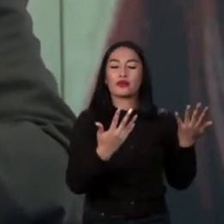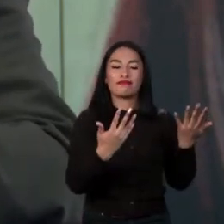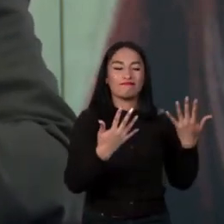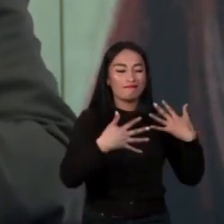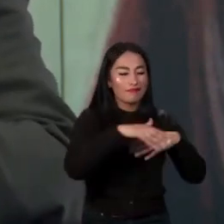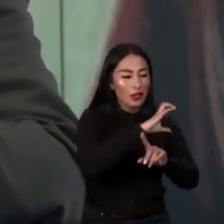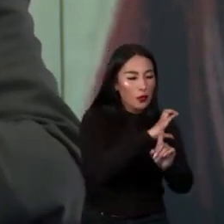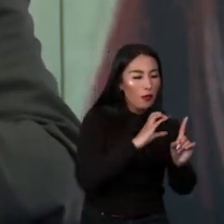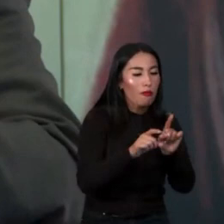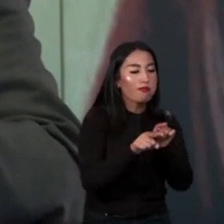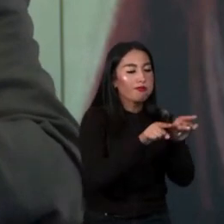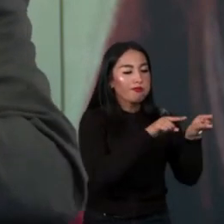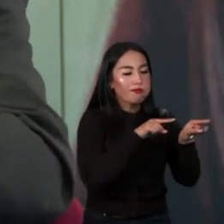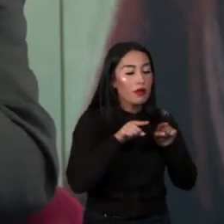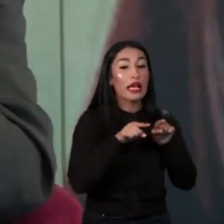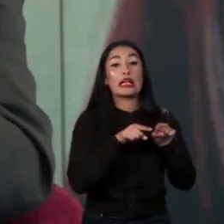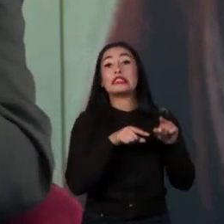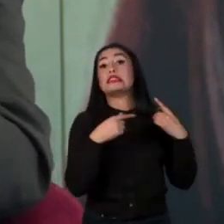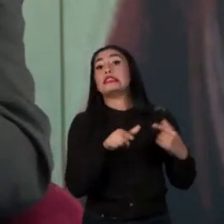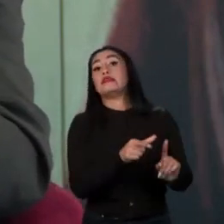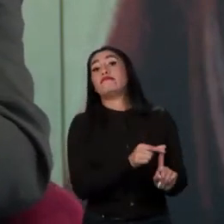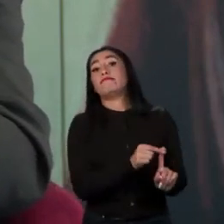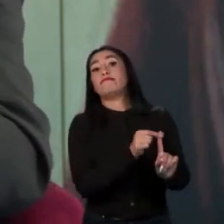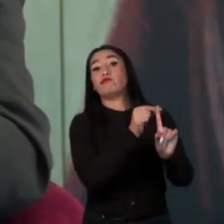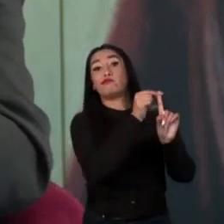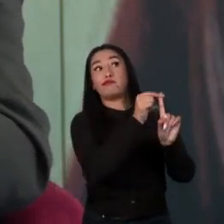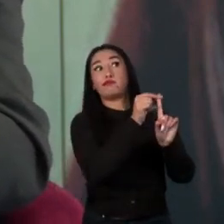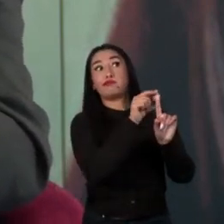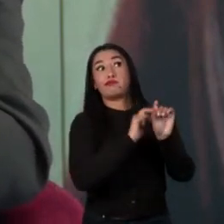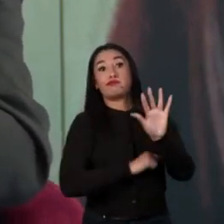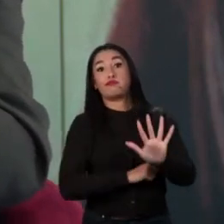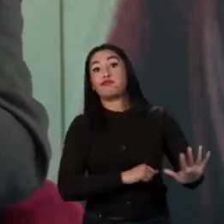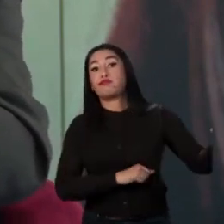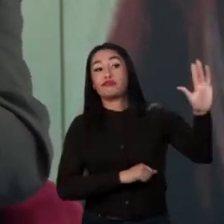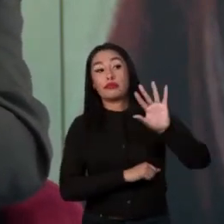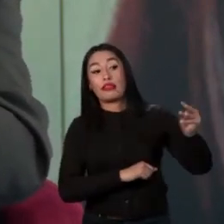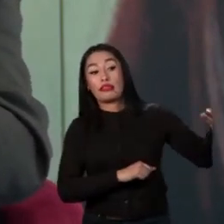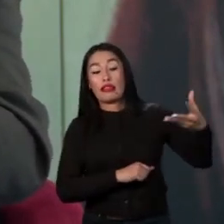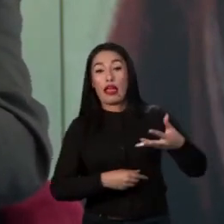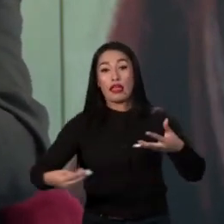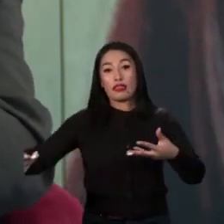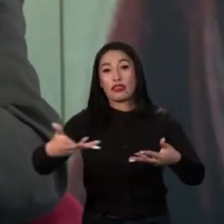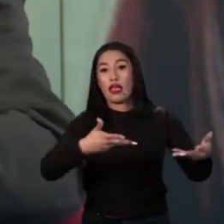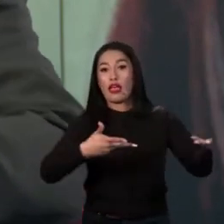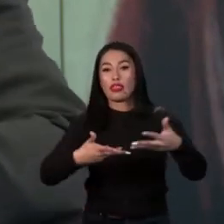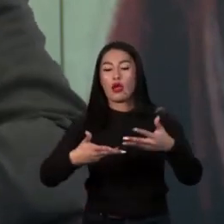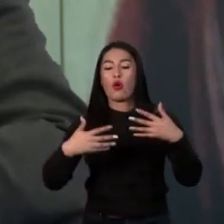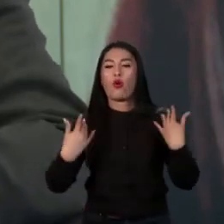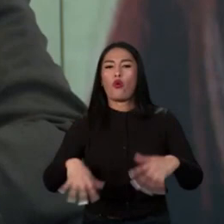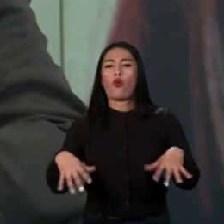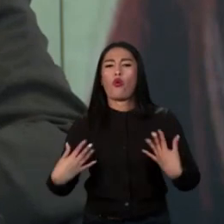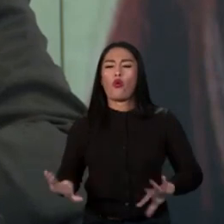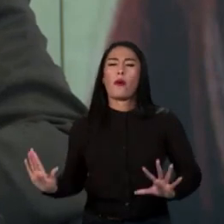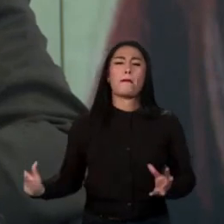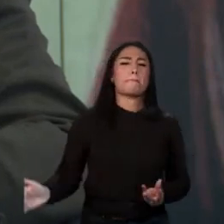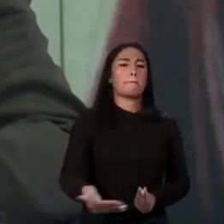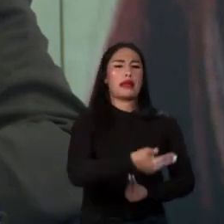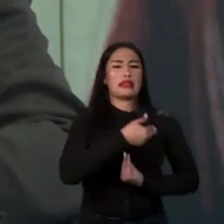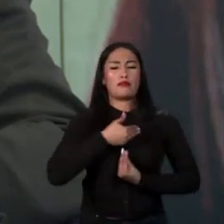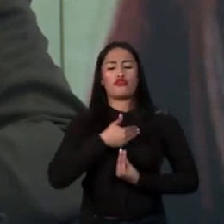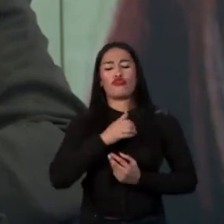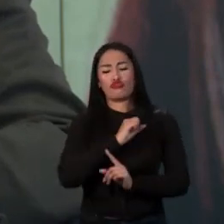son los ingredientes fundamentales que en el país pues, nos permiten constituir ese gran patrimonio social y